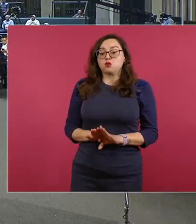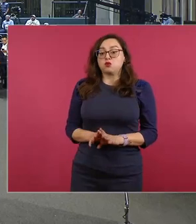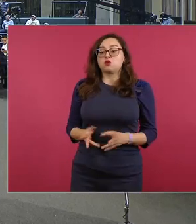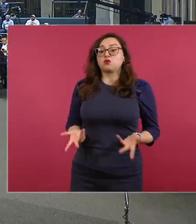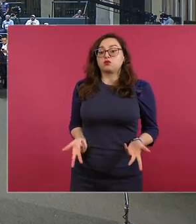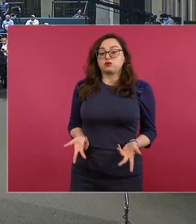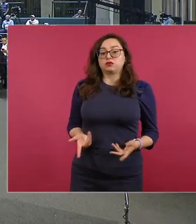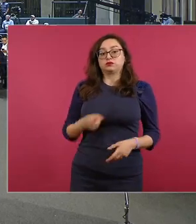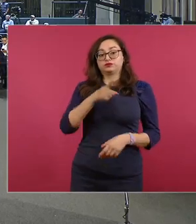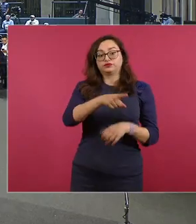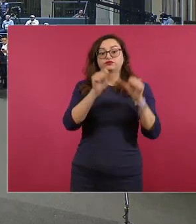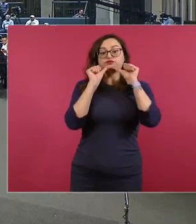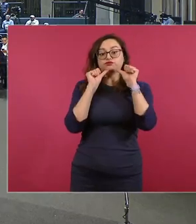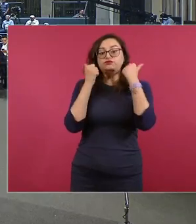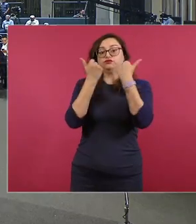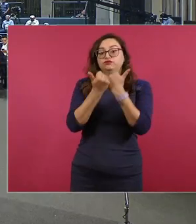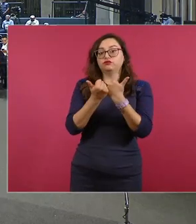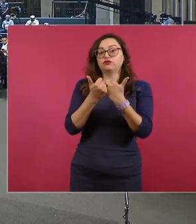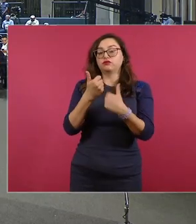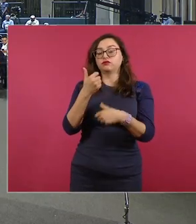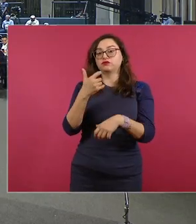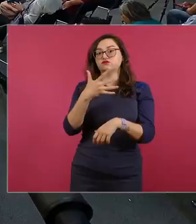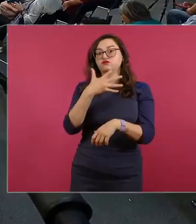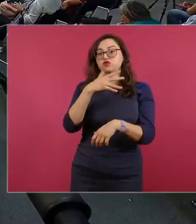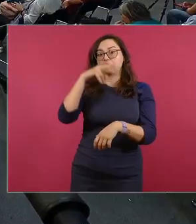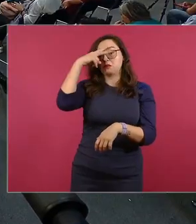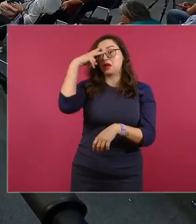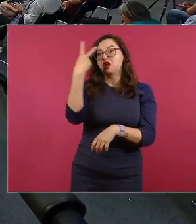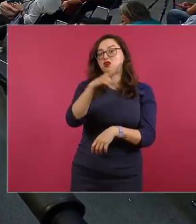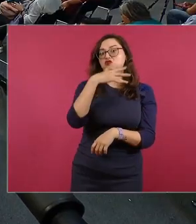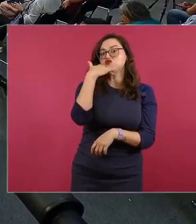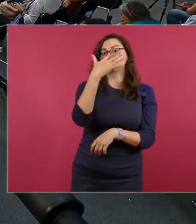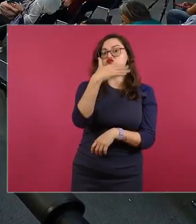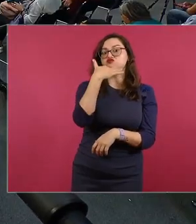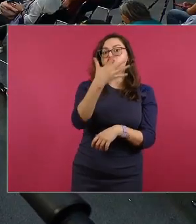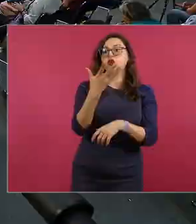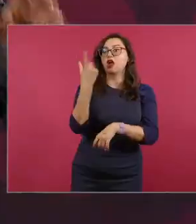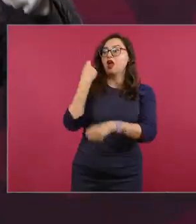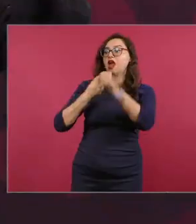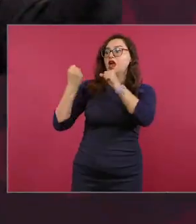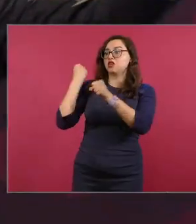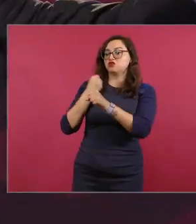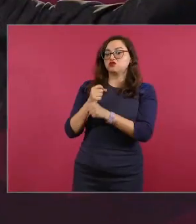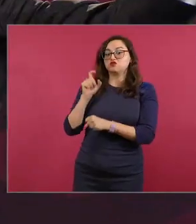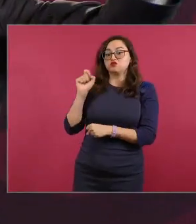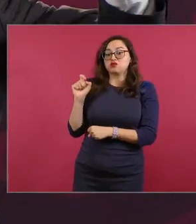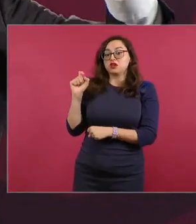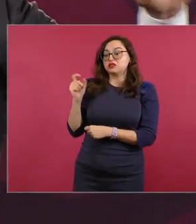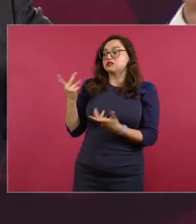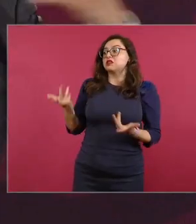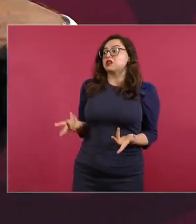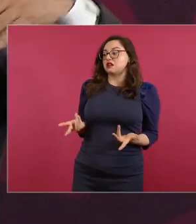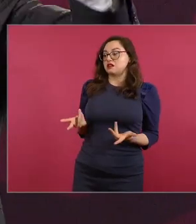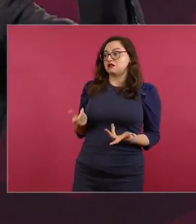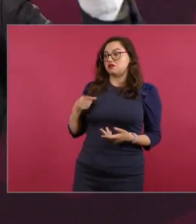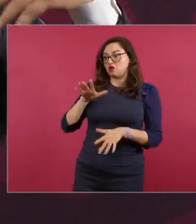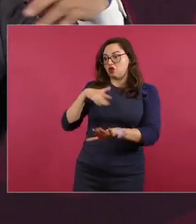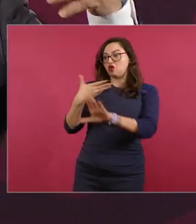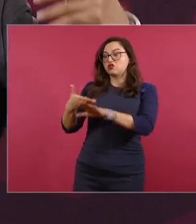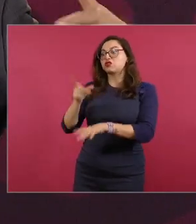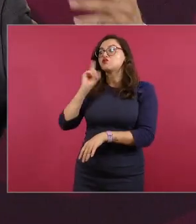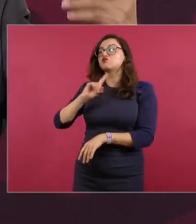la Corrupción, que se benefició de un acto de corrupción hace 20 años, cobrando de eso una pensión. No se dice nada. Y yo,